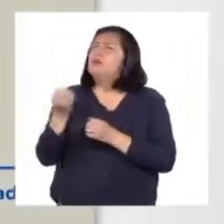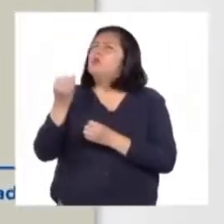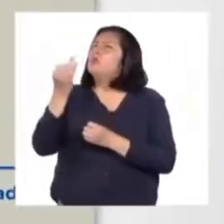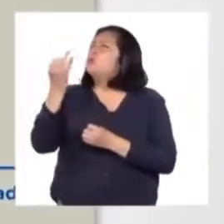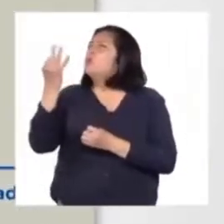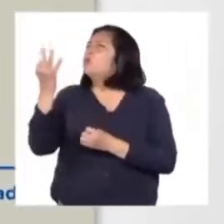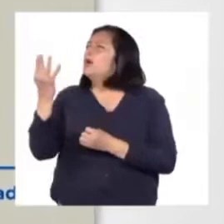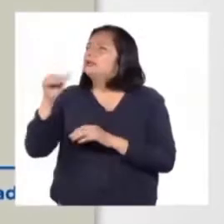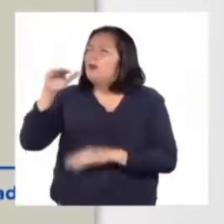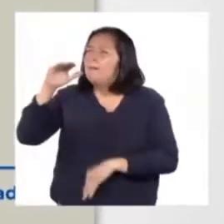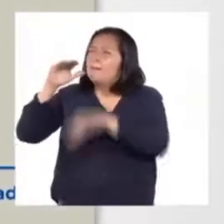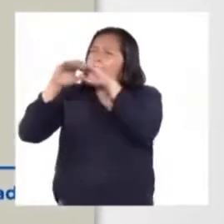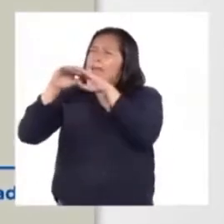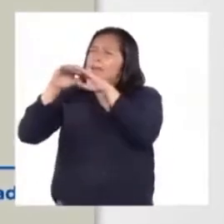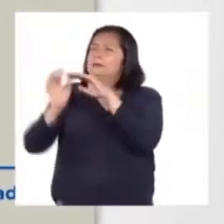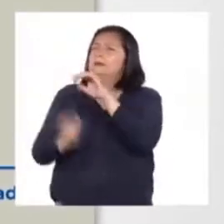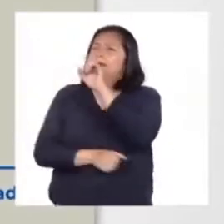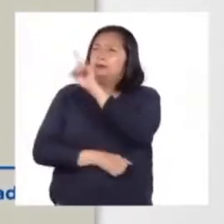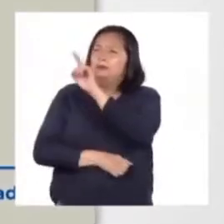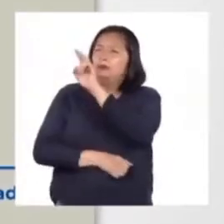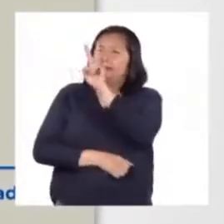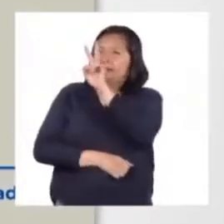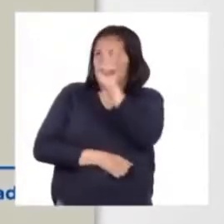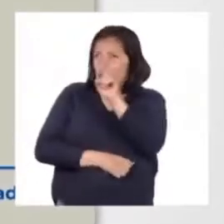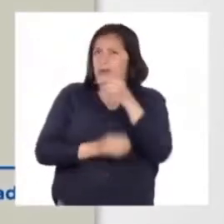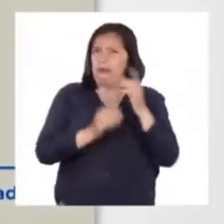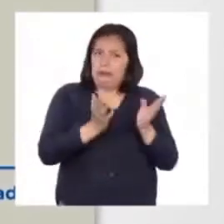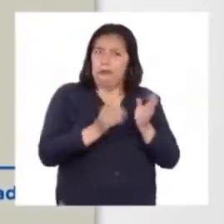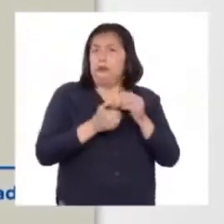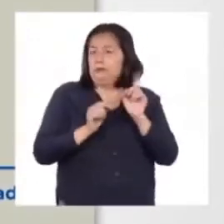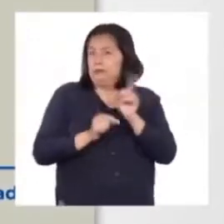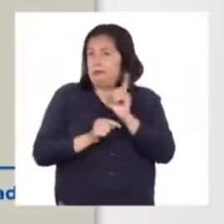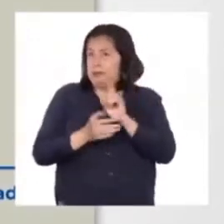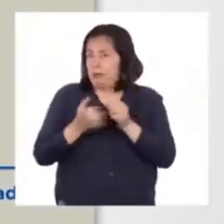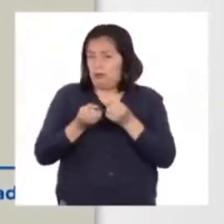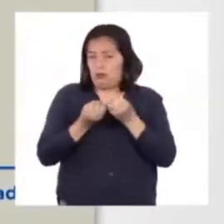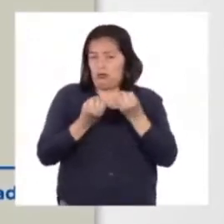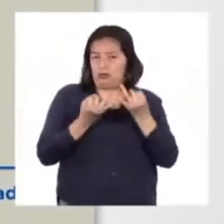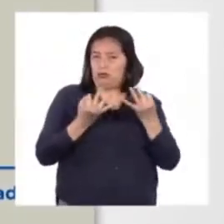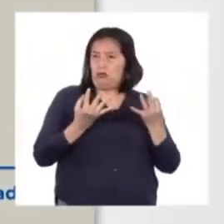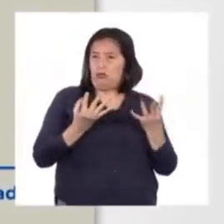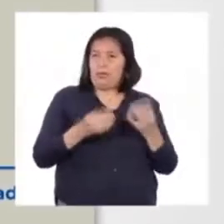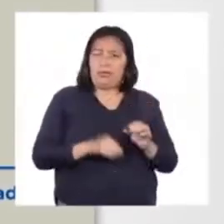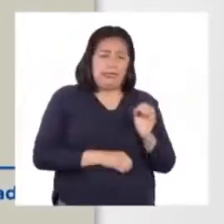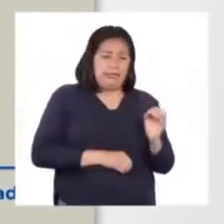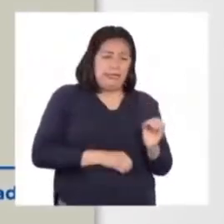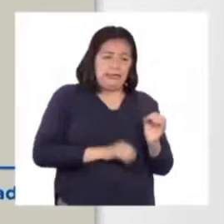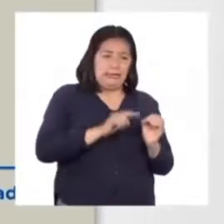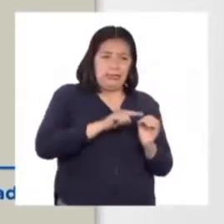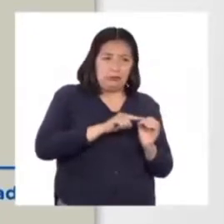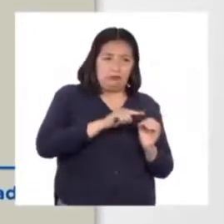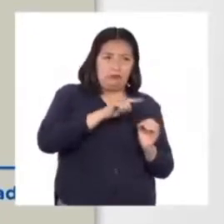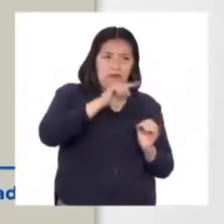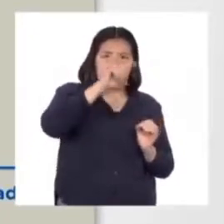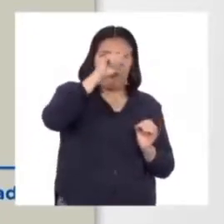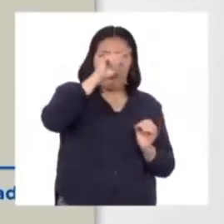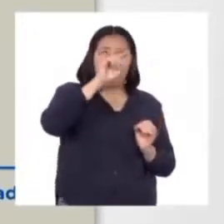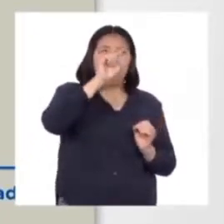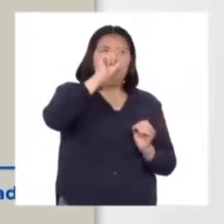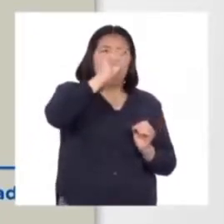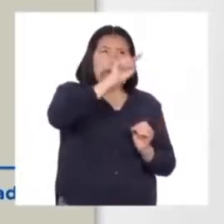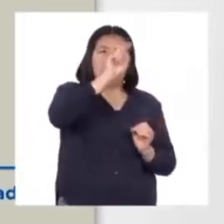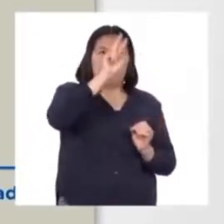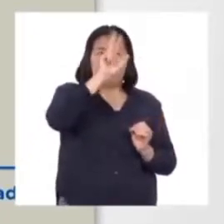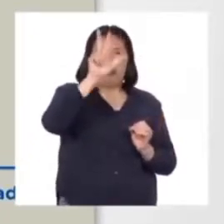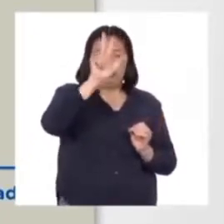es 122. Por lo tanto, para no enumerar el eje del 0 al 122, vamos